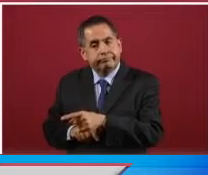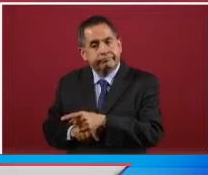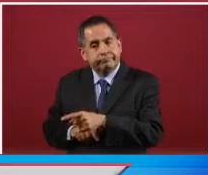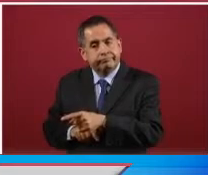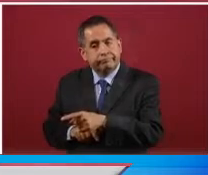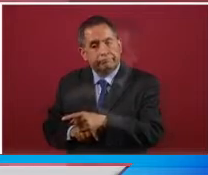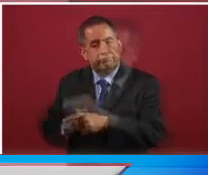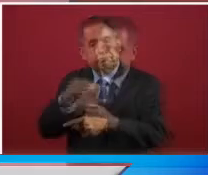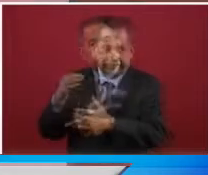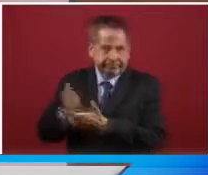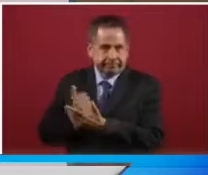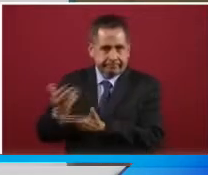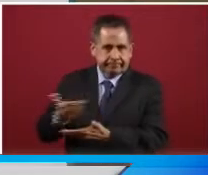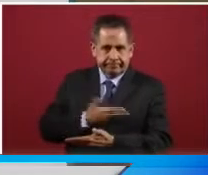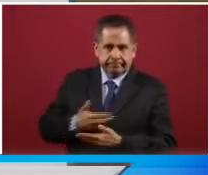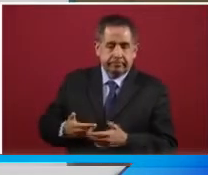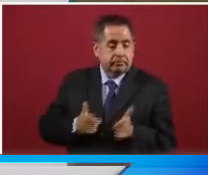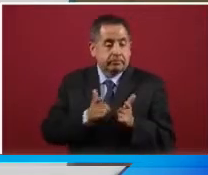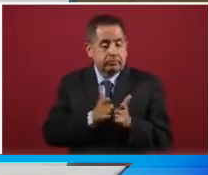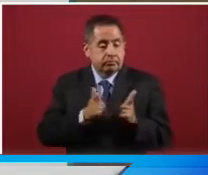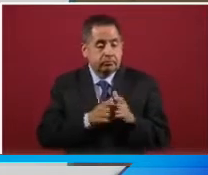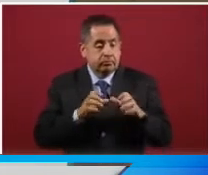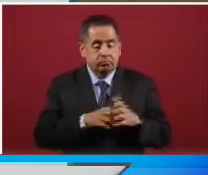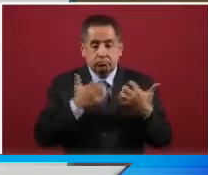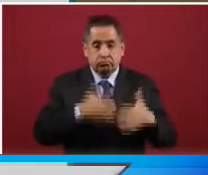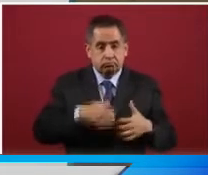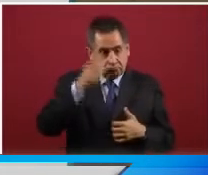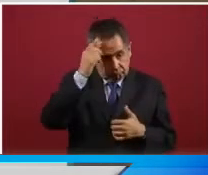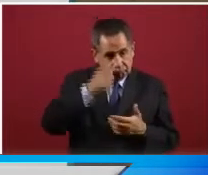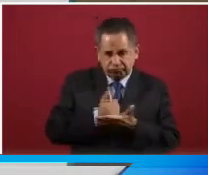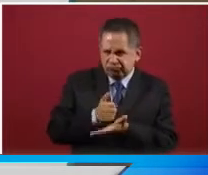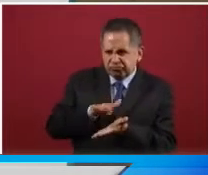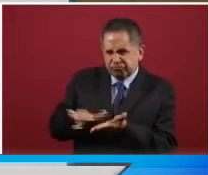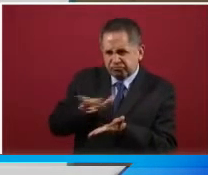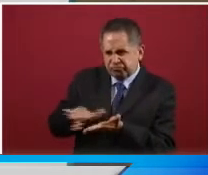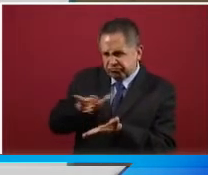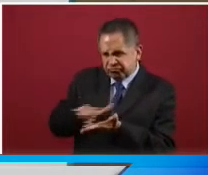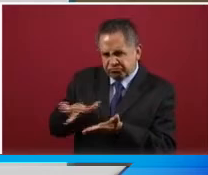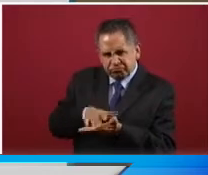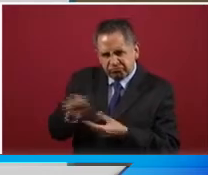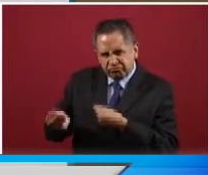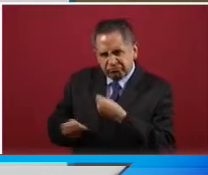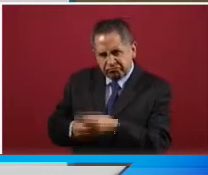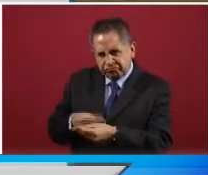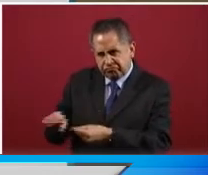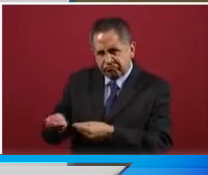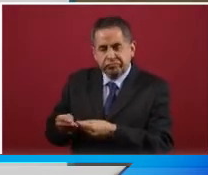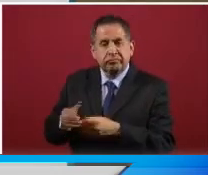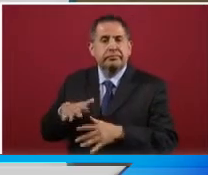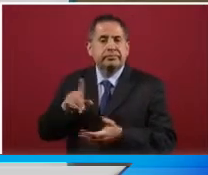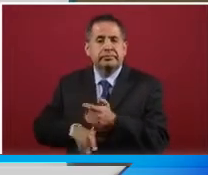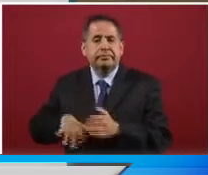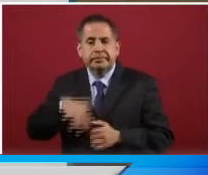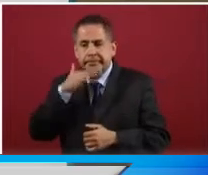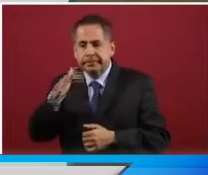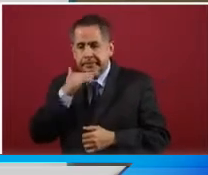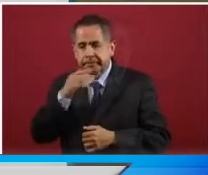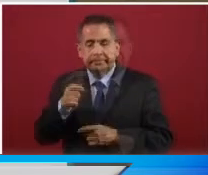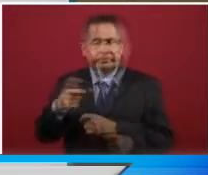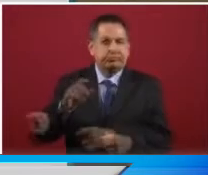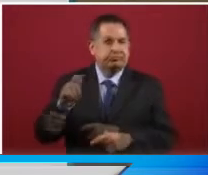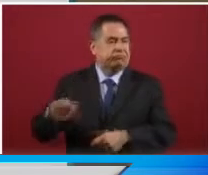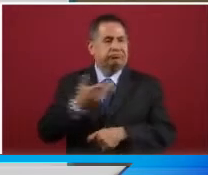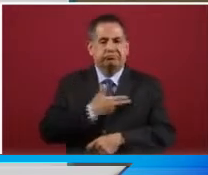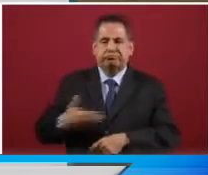el candidato Fox. Un grupo de empresarios ayudan en el fraude a Felipe